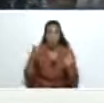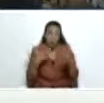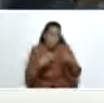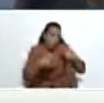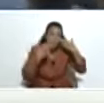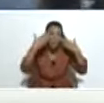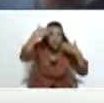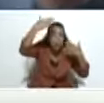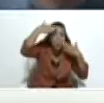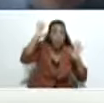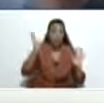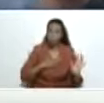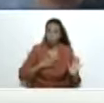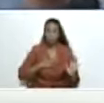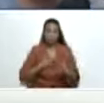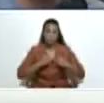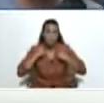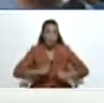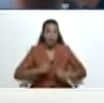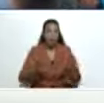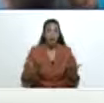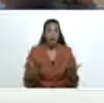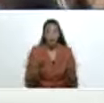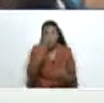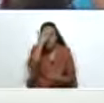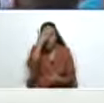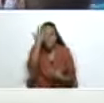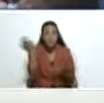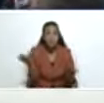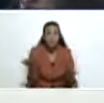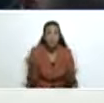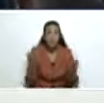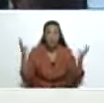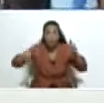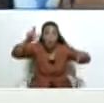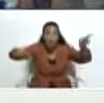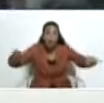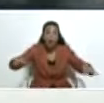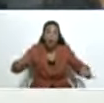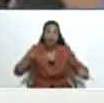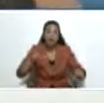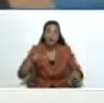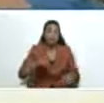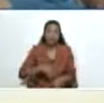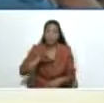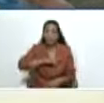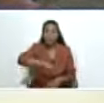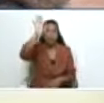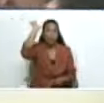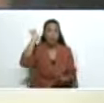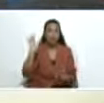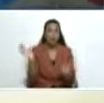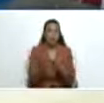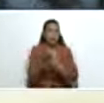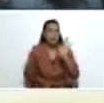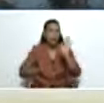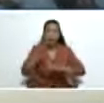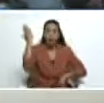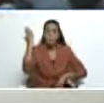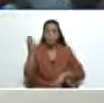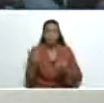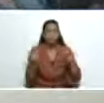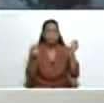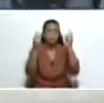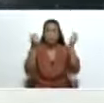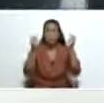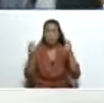salir. Porque si yo hubiera sabido que iba a estar la gente ahí, me vengo en un Tiuna, ¿verdad? En el Tiuna uno entonces